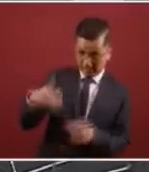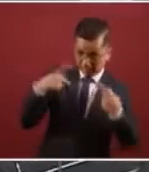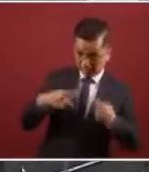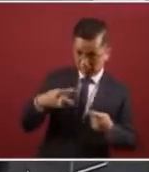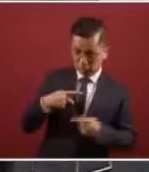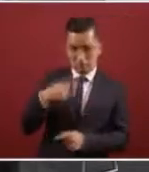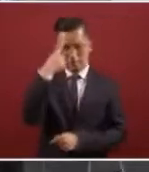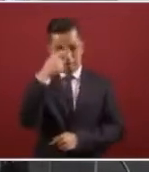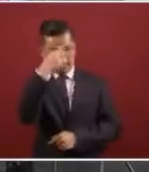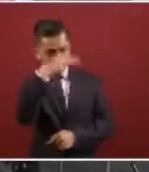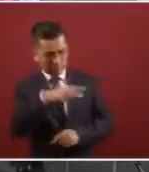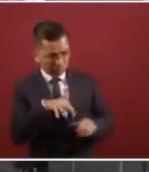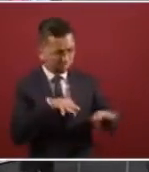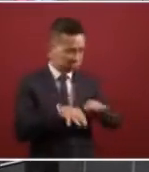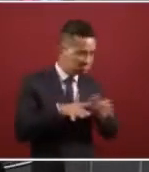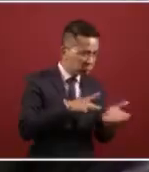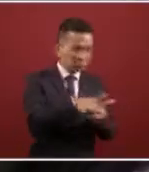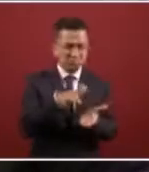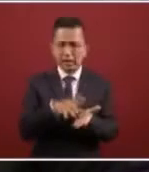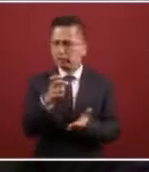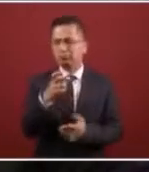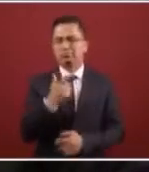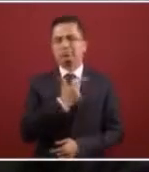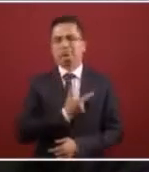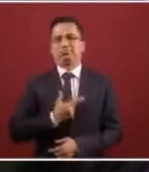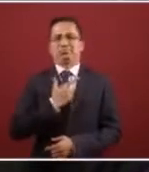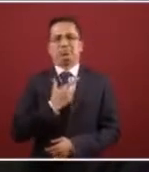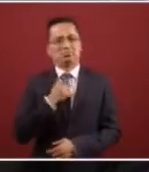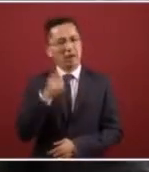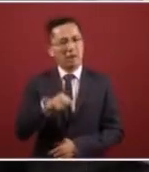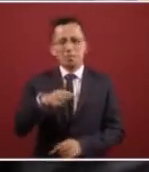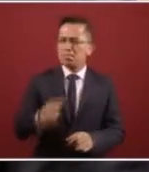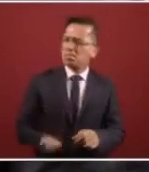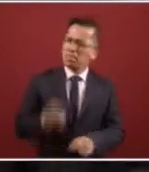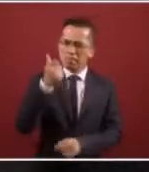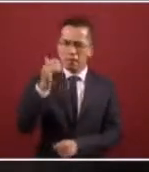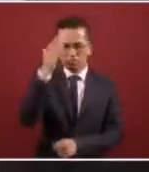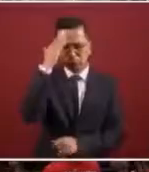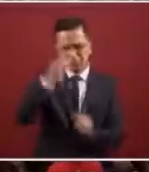La patria es primero. Muchas gracias.